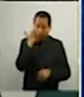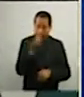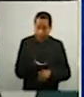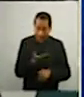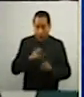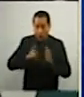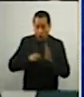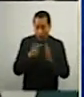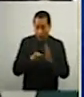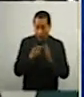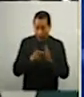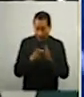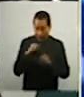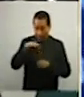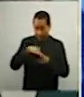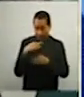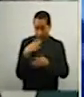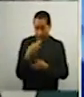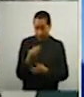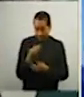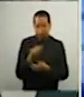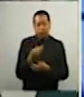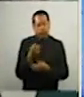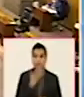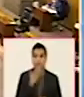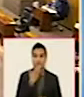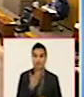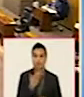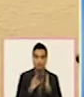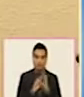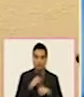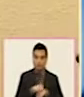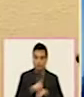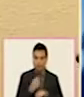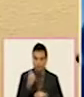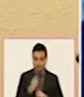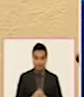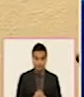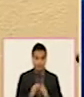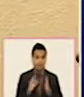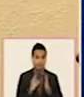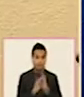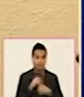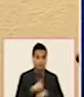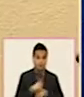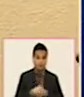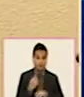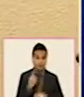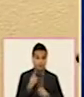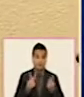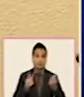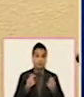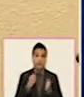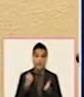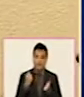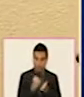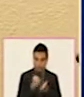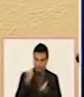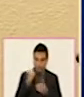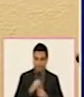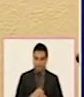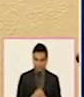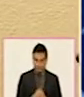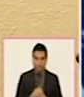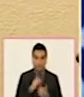momento, sino cuáles son las reglas con las que vamos a garantizar el uso imparcial, sí, de recursos públicos. Garantizar que no se utilicen